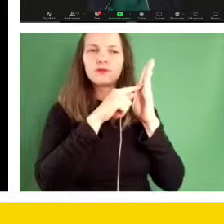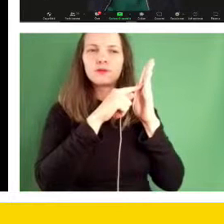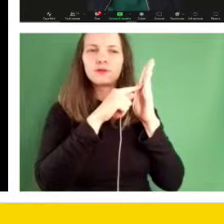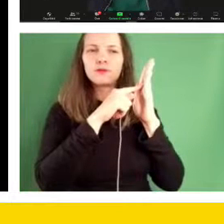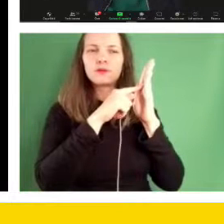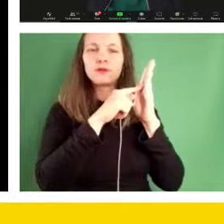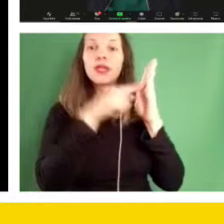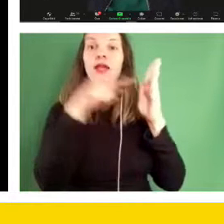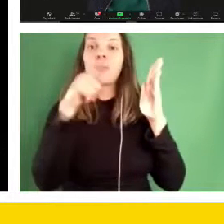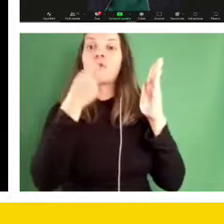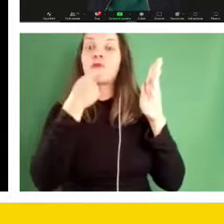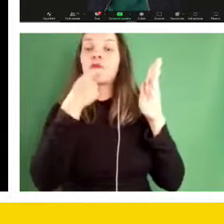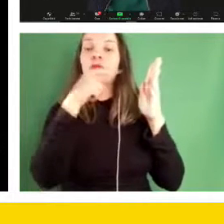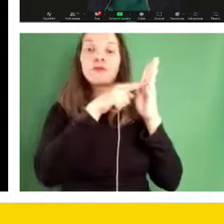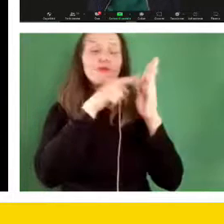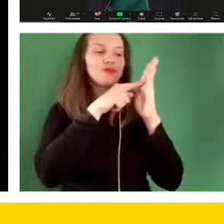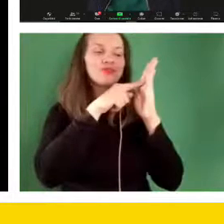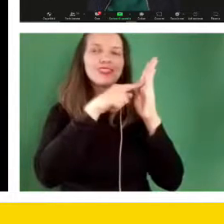señalética en braille